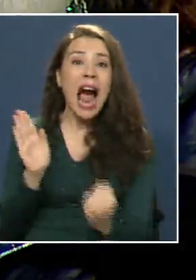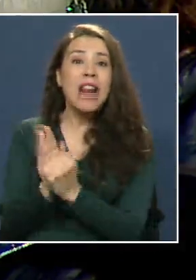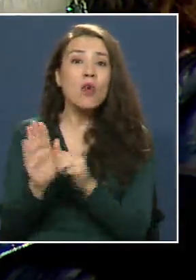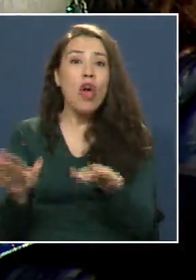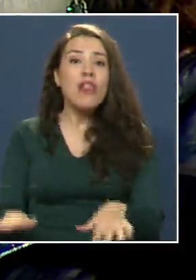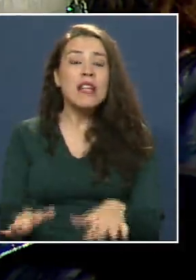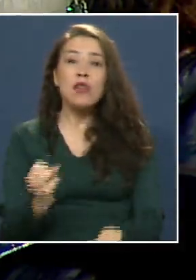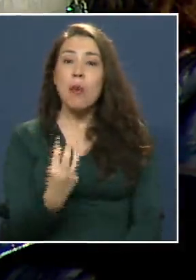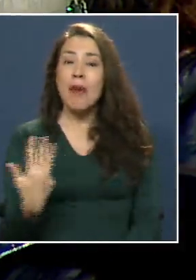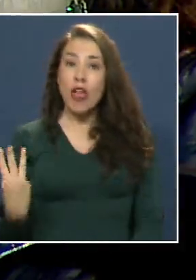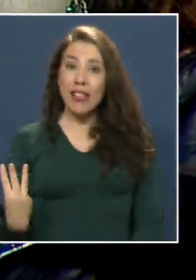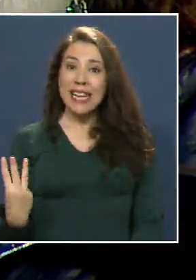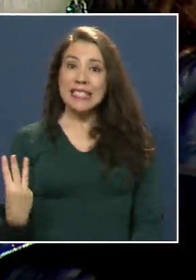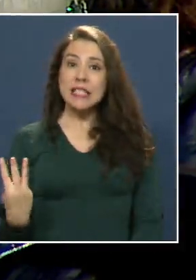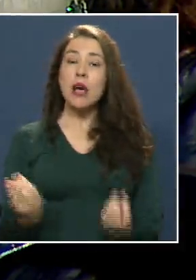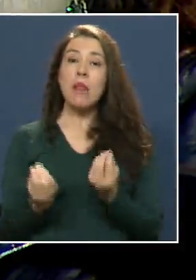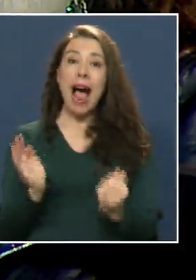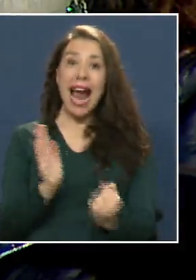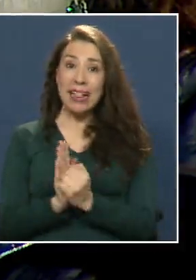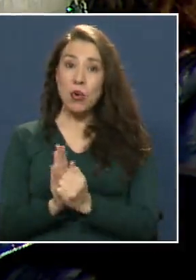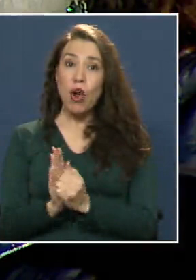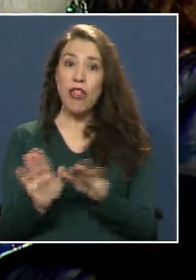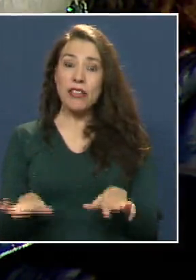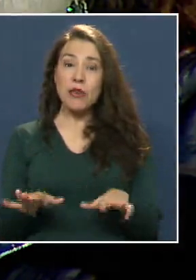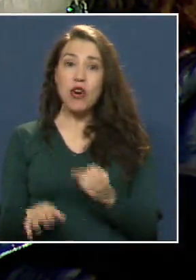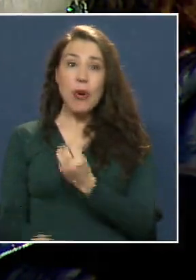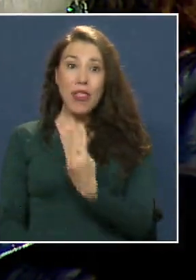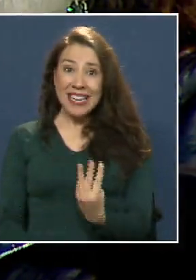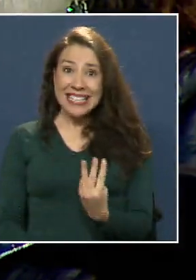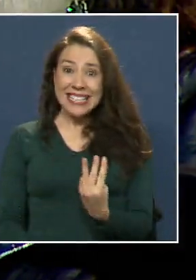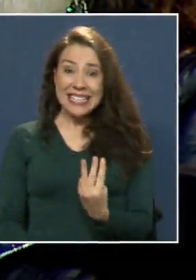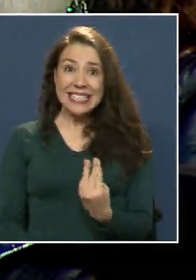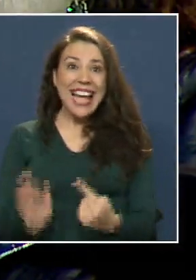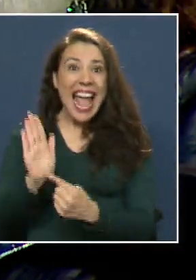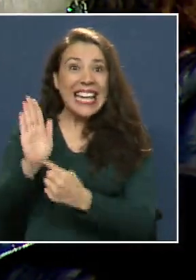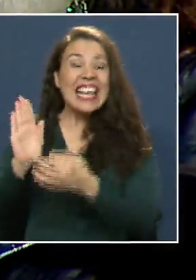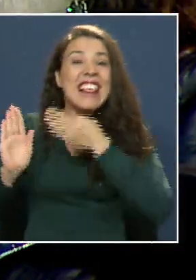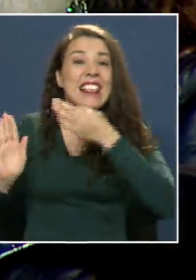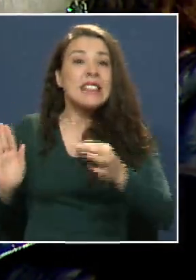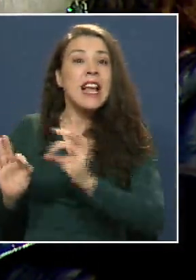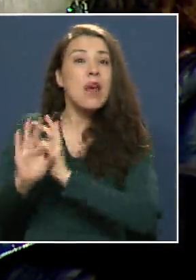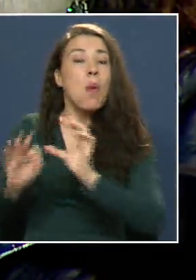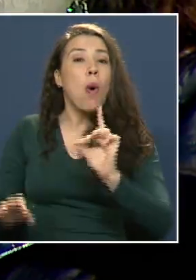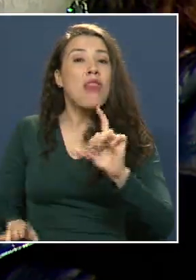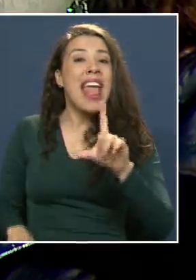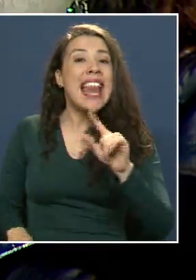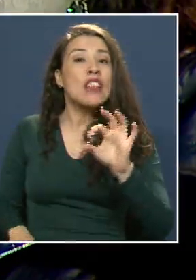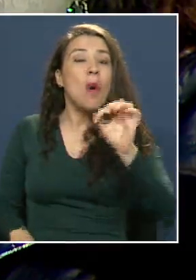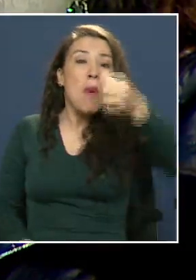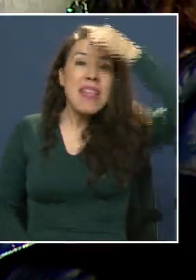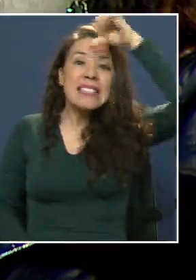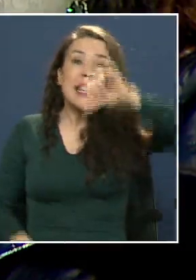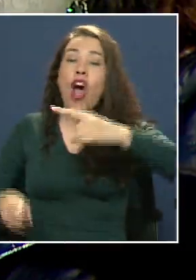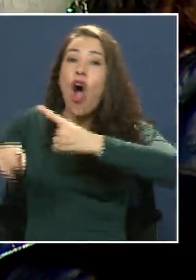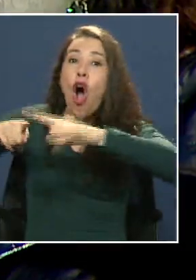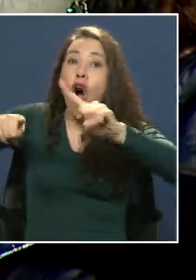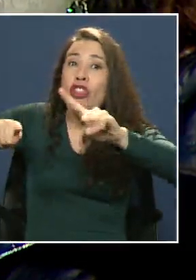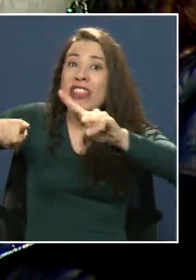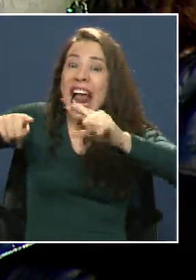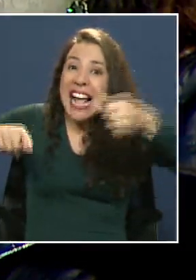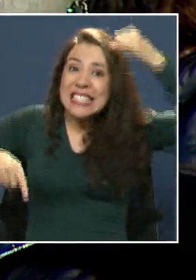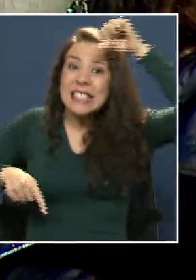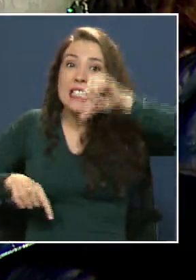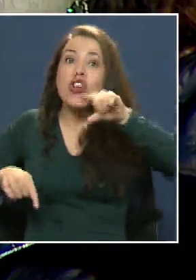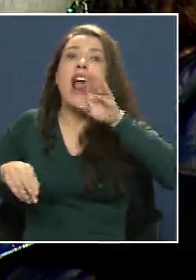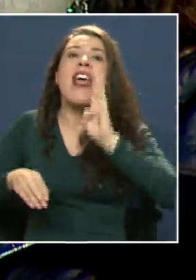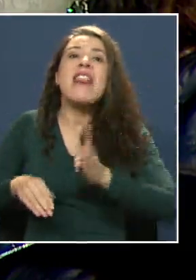19, número 3, porque el artículo 19, número 3, dice que ningún delito se castigará con otra pena que no